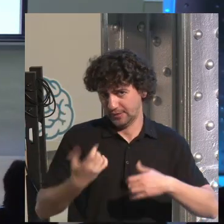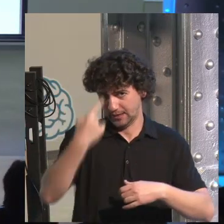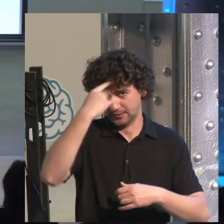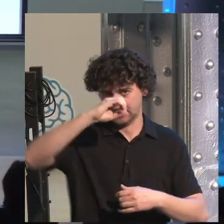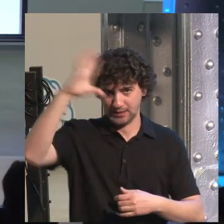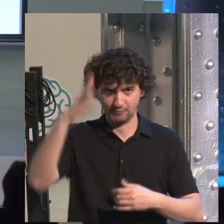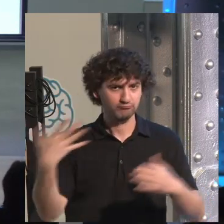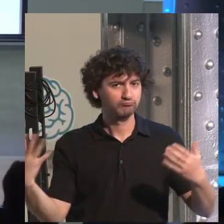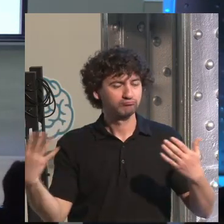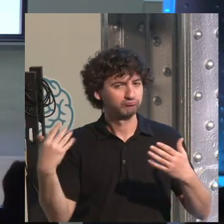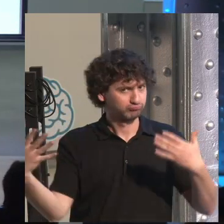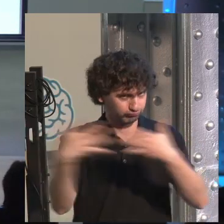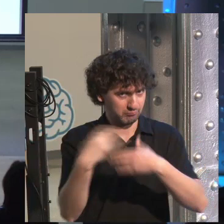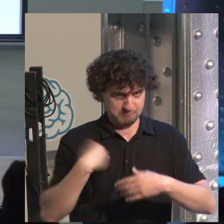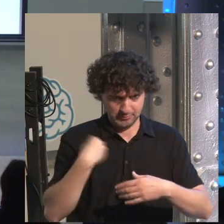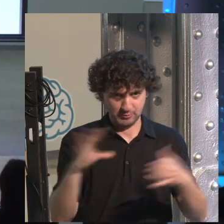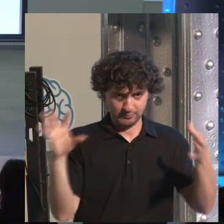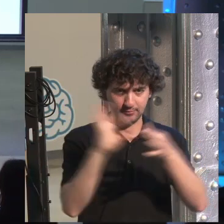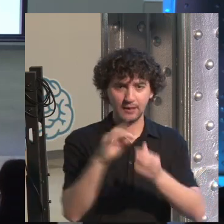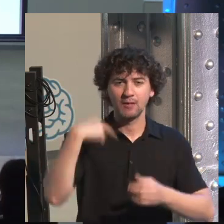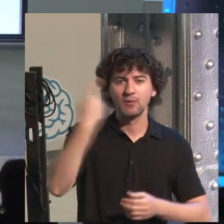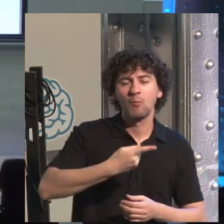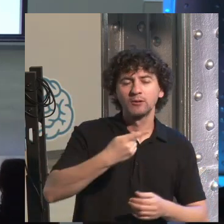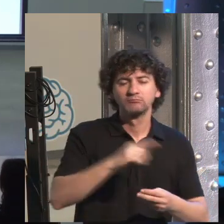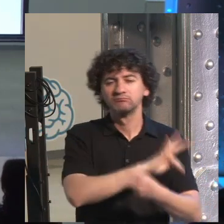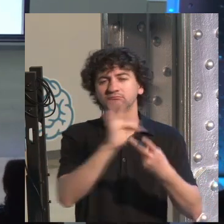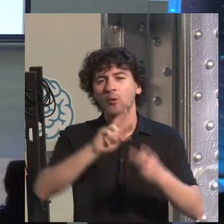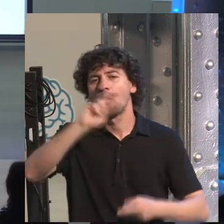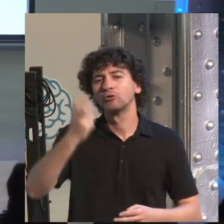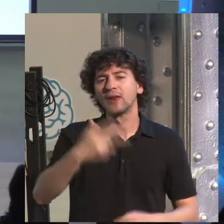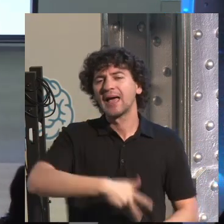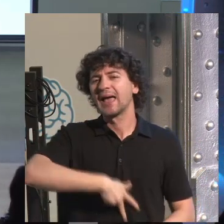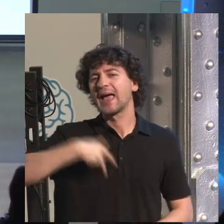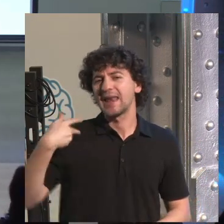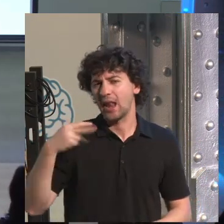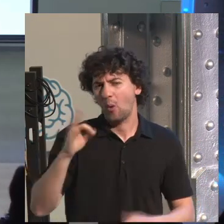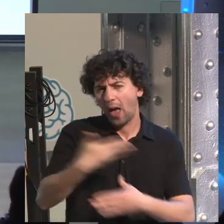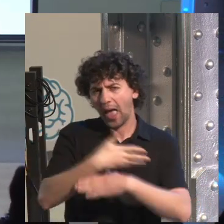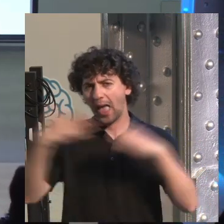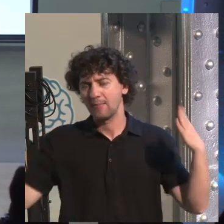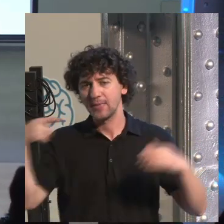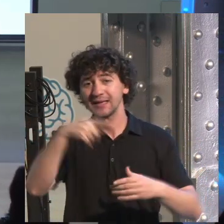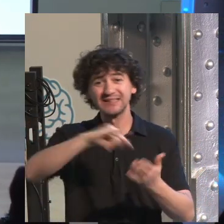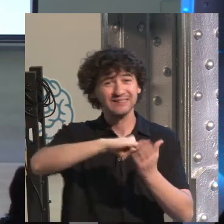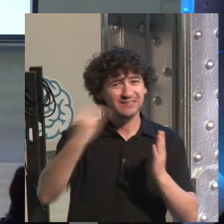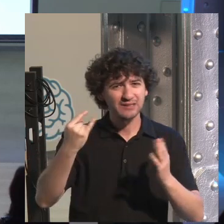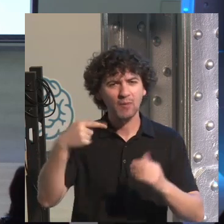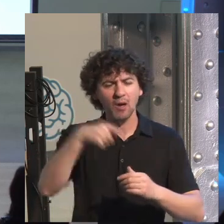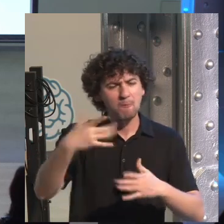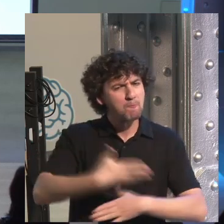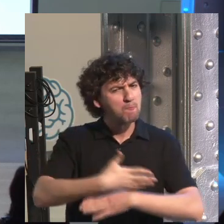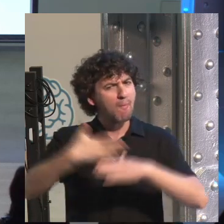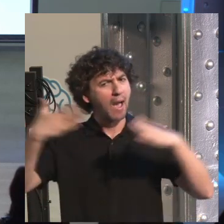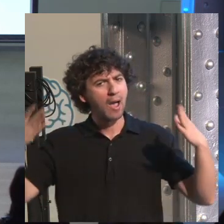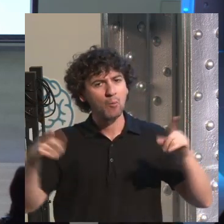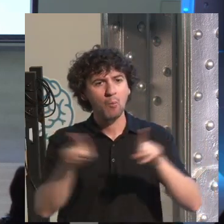hito es conseguir inteligencia artificial que se conoce como general o amplia, donde la idea es tener un sistema mucho más amplio, que no solamente